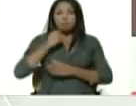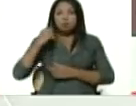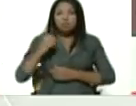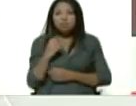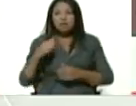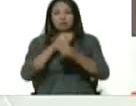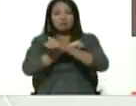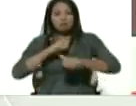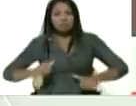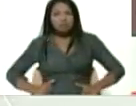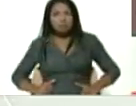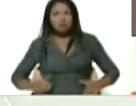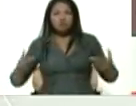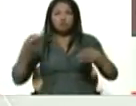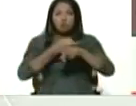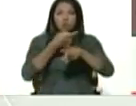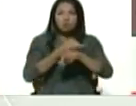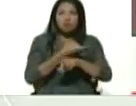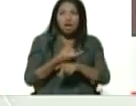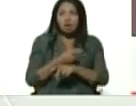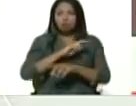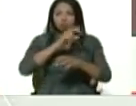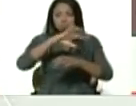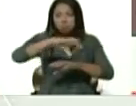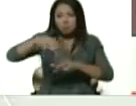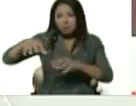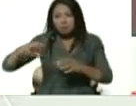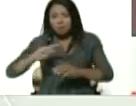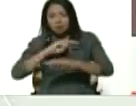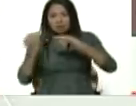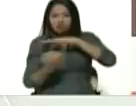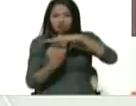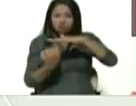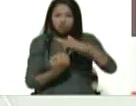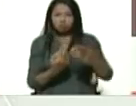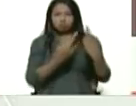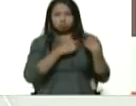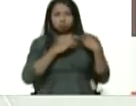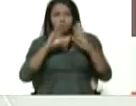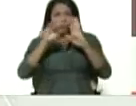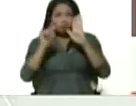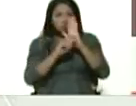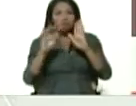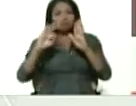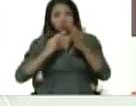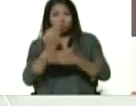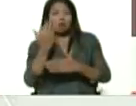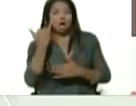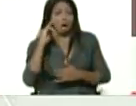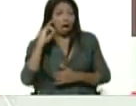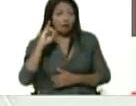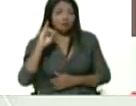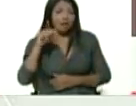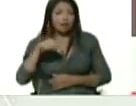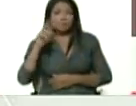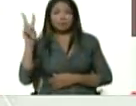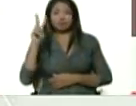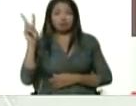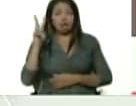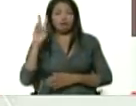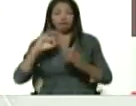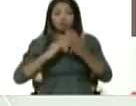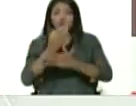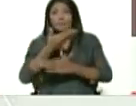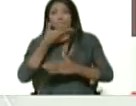fuerza armada, un gobierno, unos poderes establecidos, constitucionales, que funcionan. Venezuela funciona